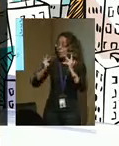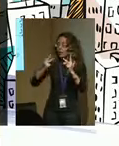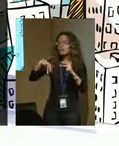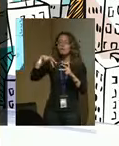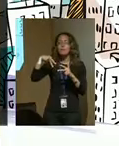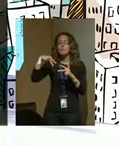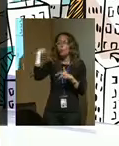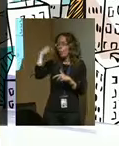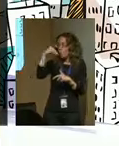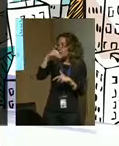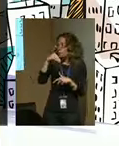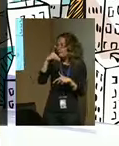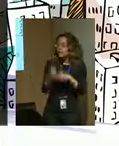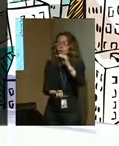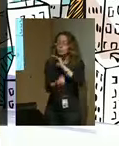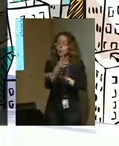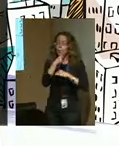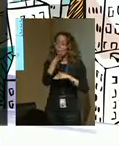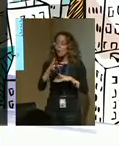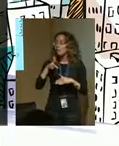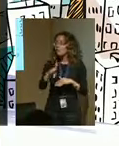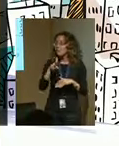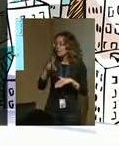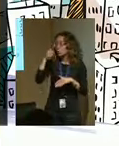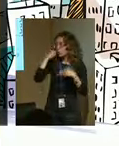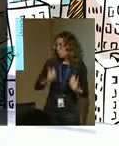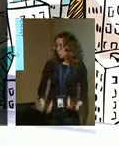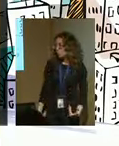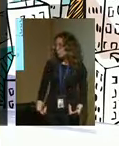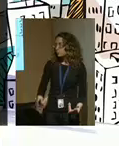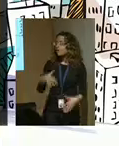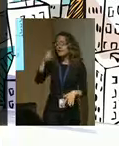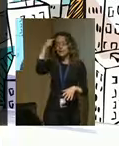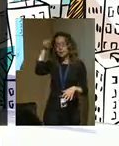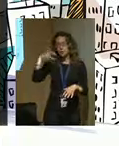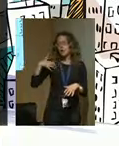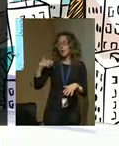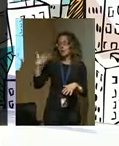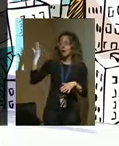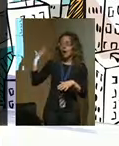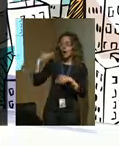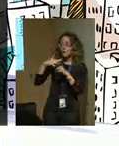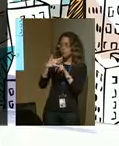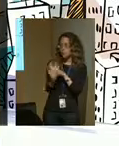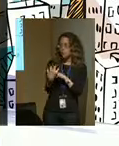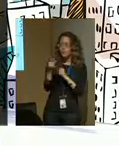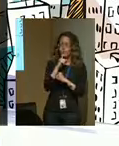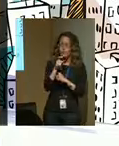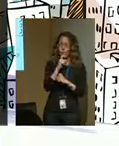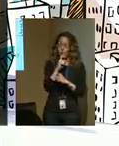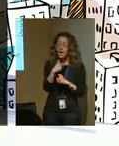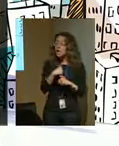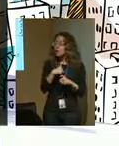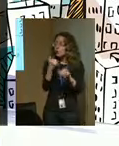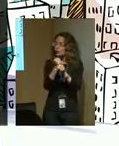se creó por los derechos humanos, sabemos lo que ha pasado en Argentina, y realmente que yo he pasado por muchos cargos,